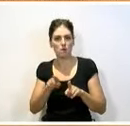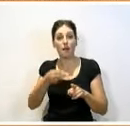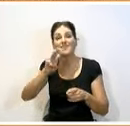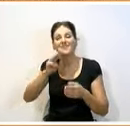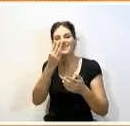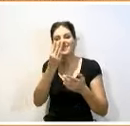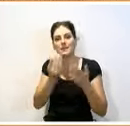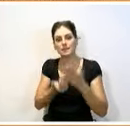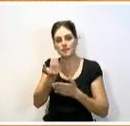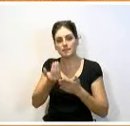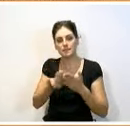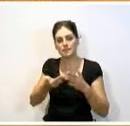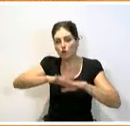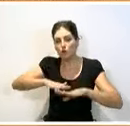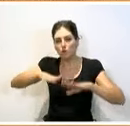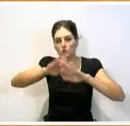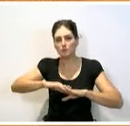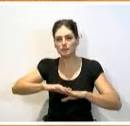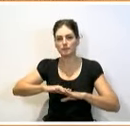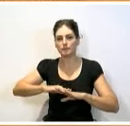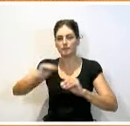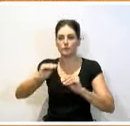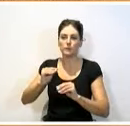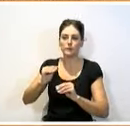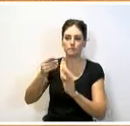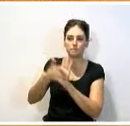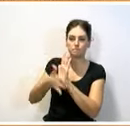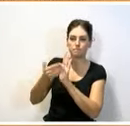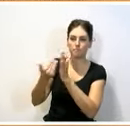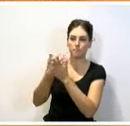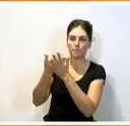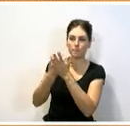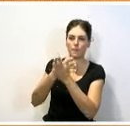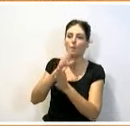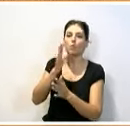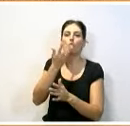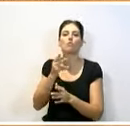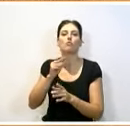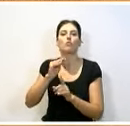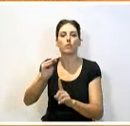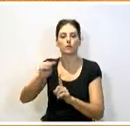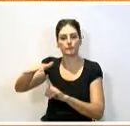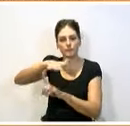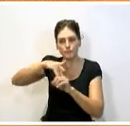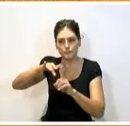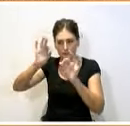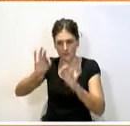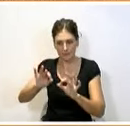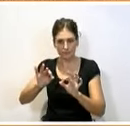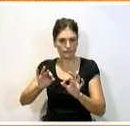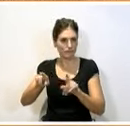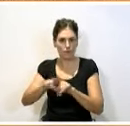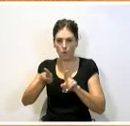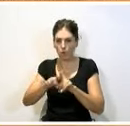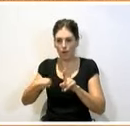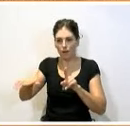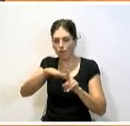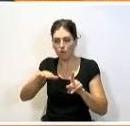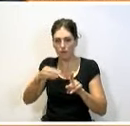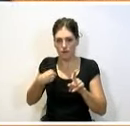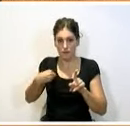antes de devolverme y darme su visión del asunto, porque él conoció esos lugares y conoció esos radiadores de hierro colado tan terribles que se mencionan